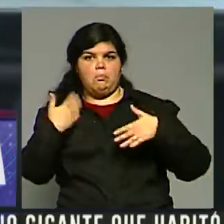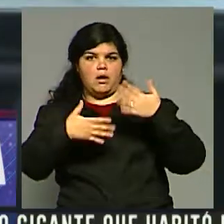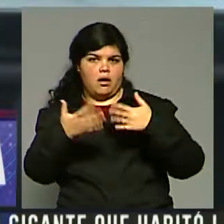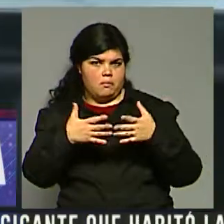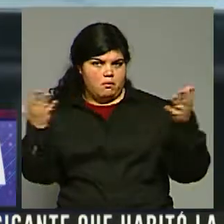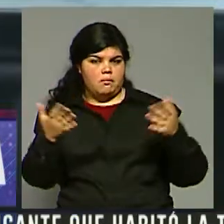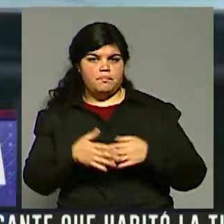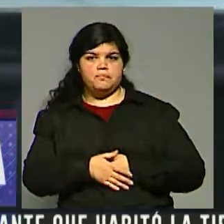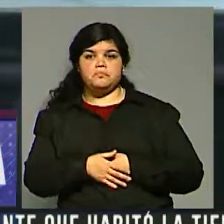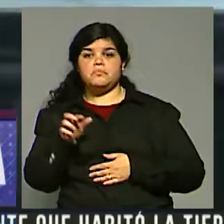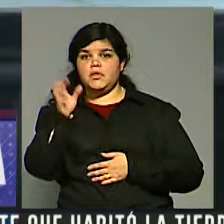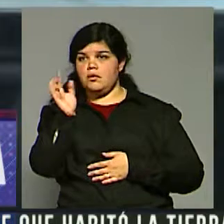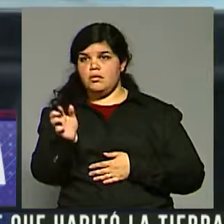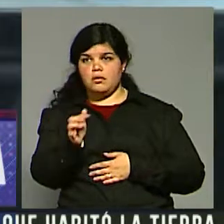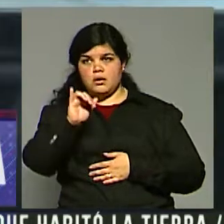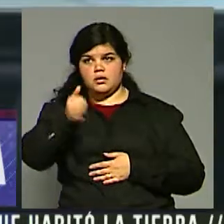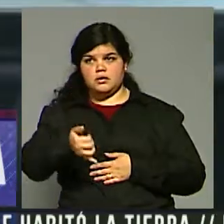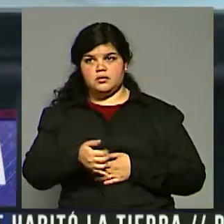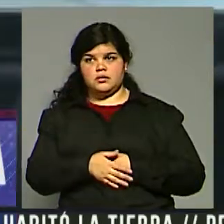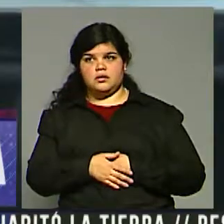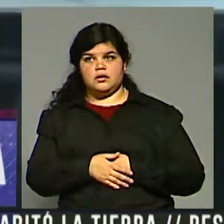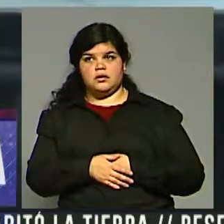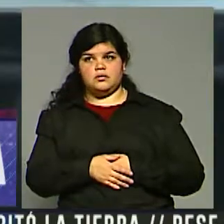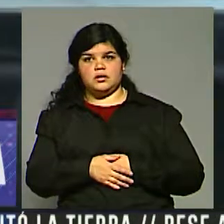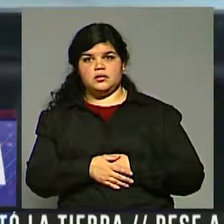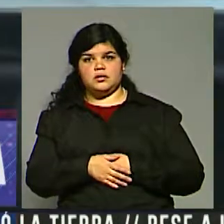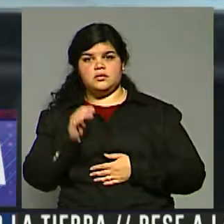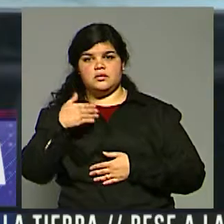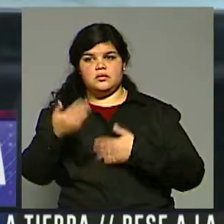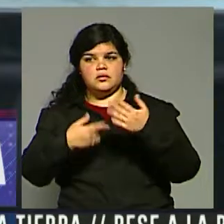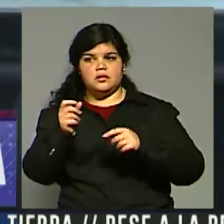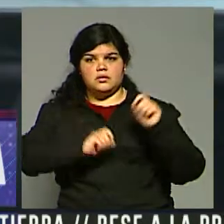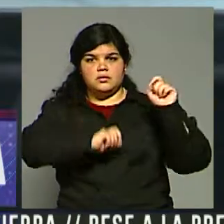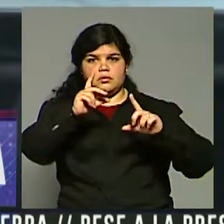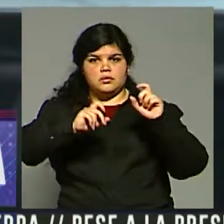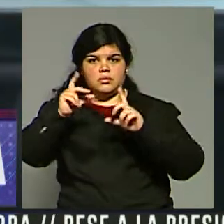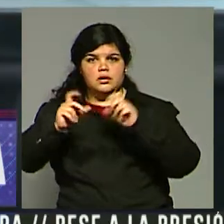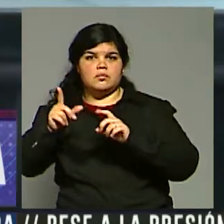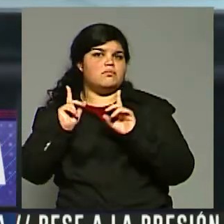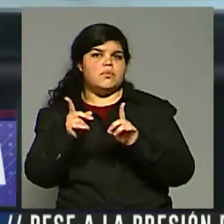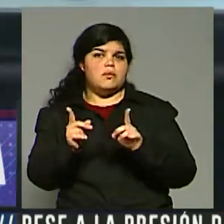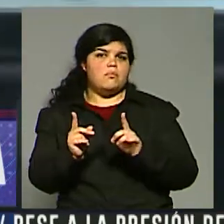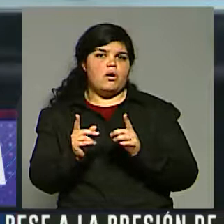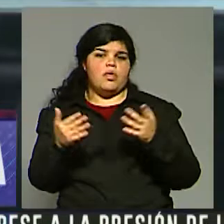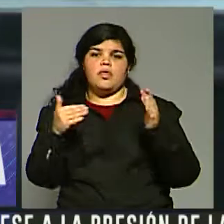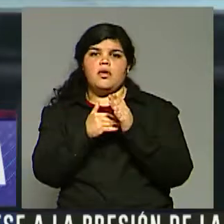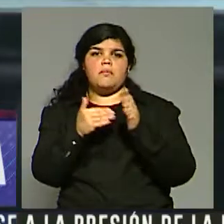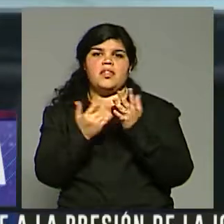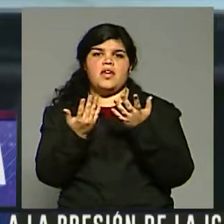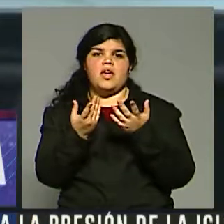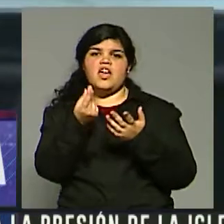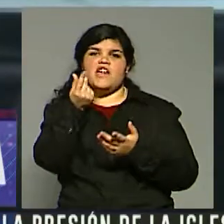que el dólar puede llegar a seguir ajustándose a la suba, pero acompañando la inflación. Eso quiere decir